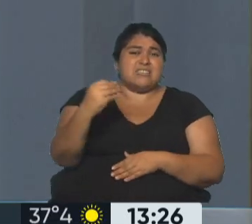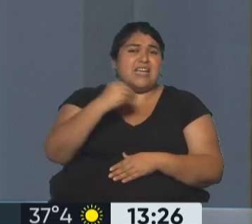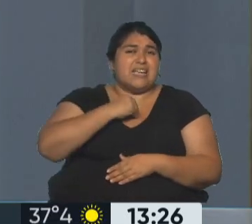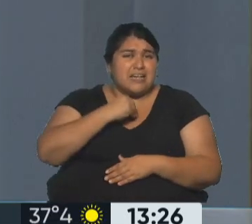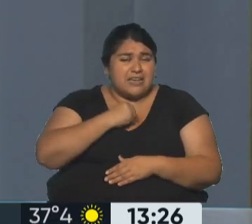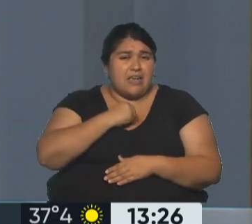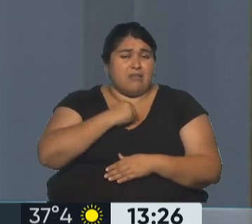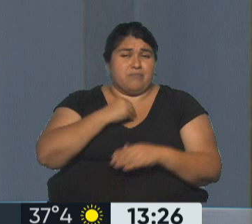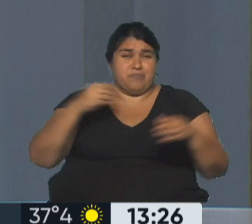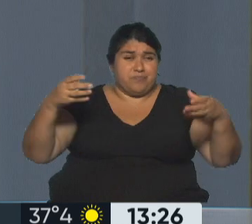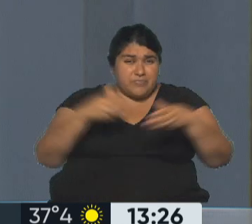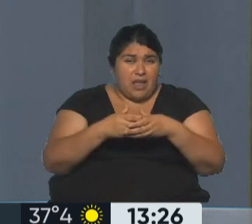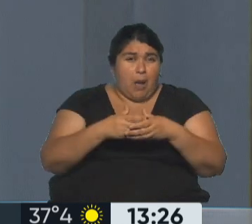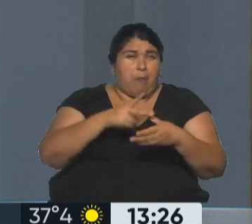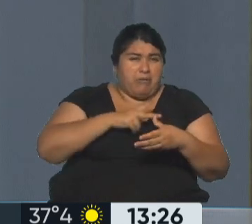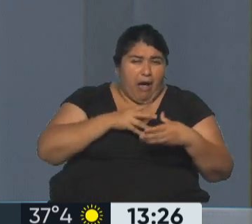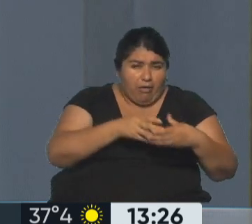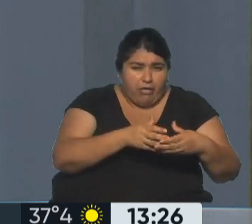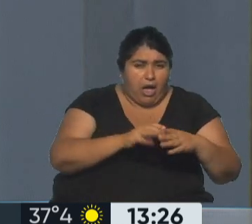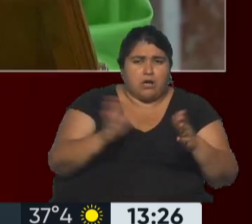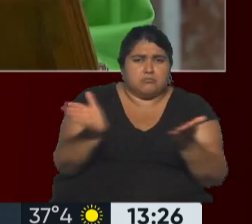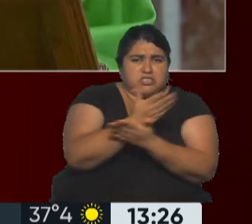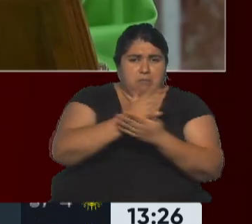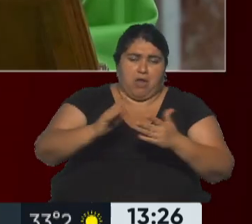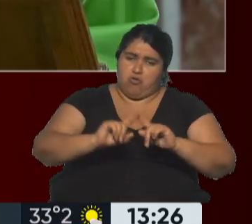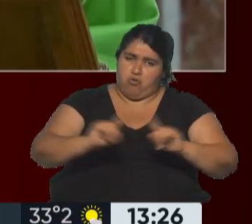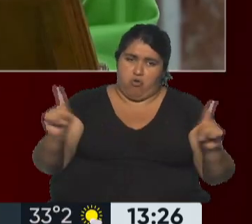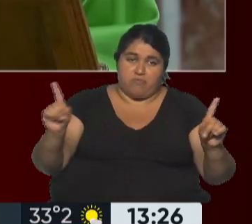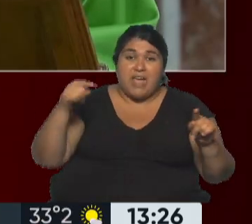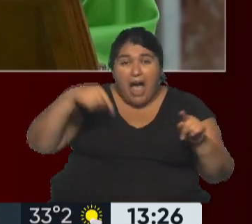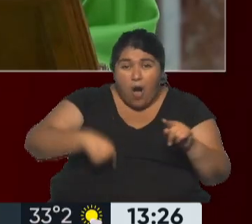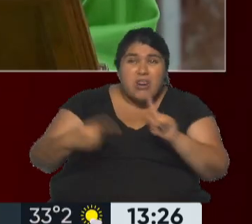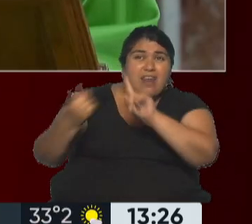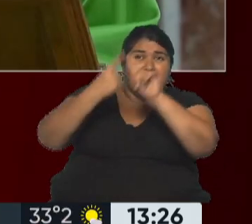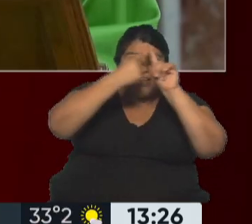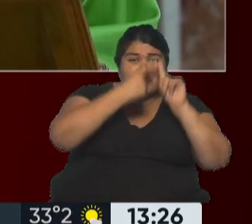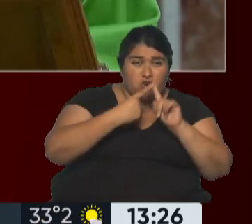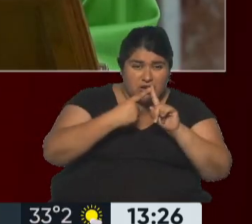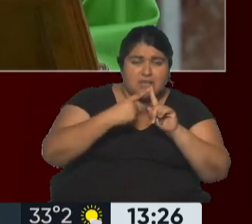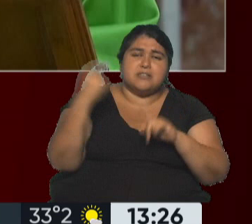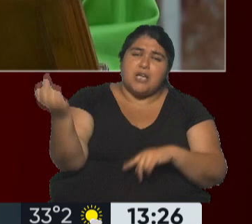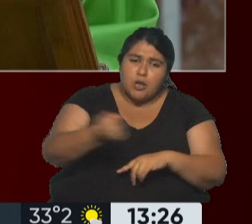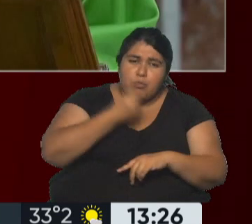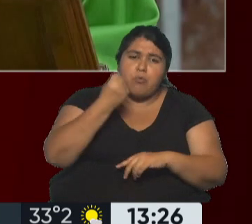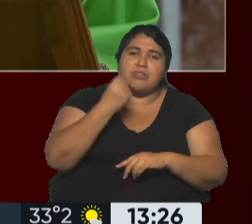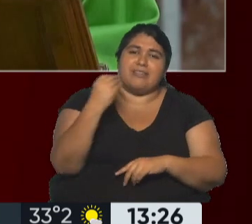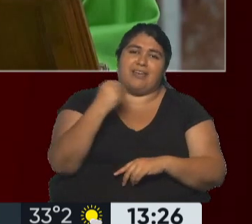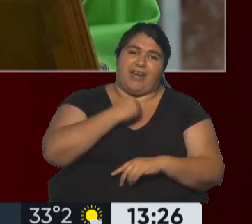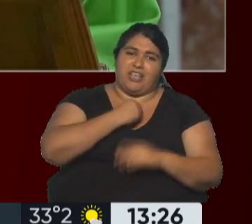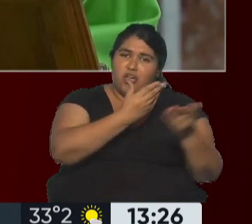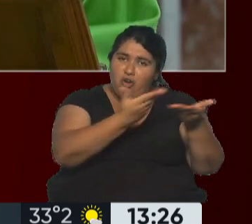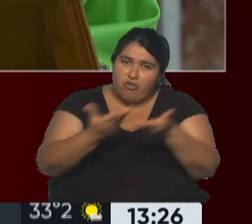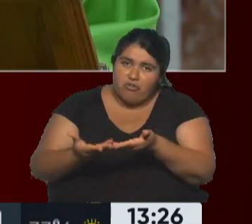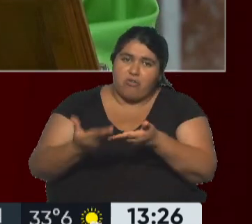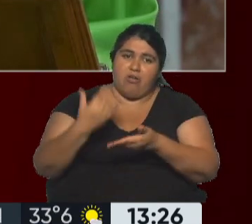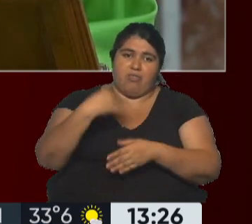privado. La paz de Westfalia, chao, se fue. Ahora las relaciones internacionales también tienen que contar con los religiosos porque,